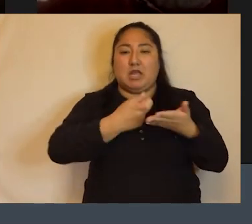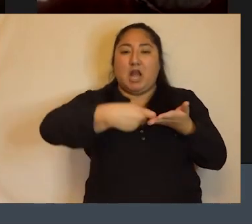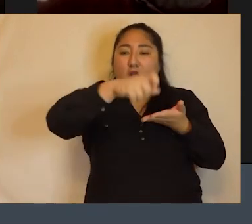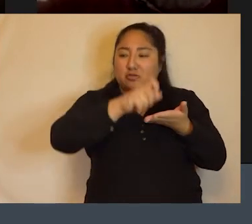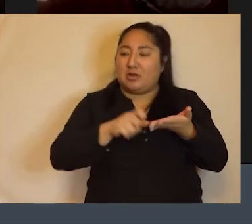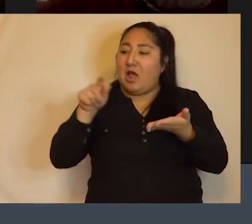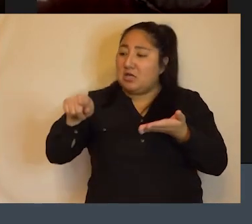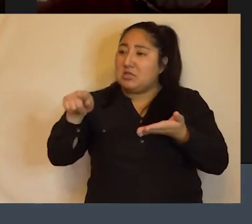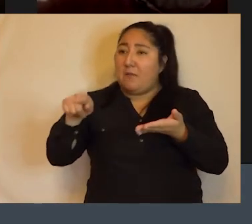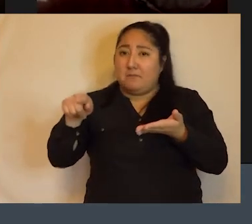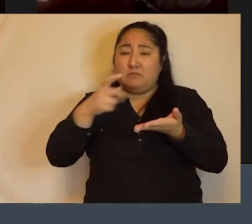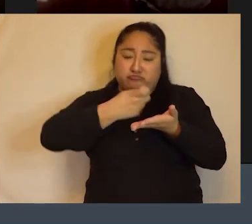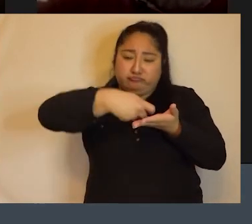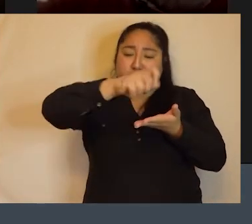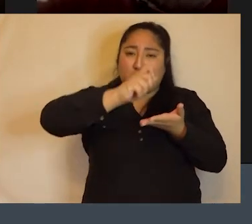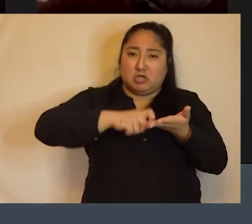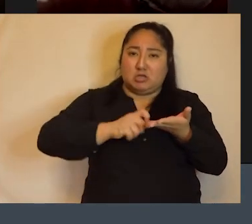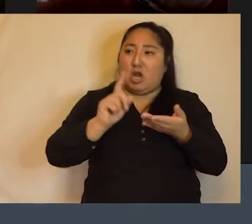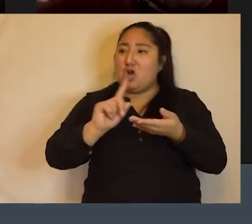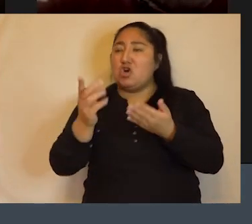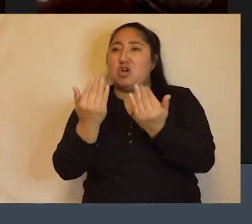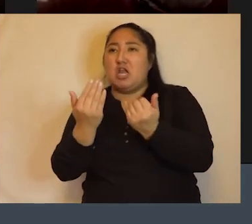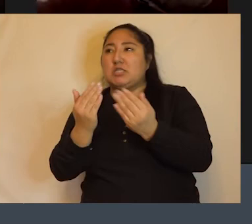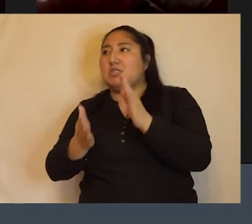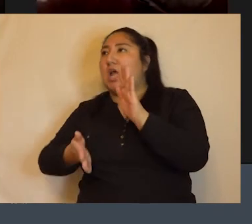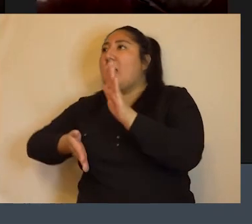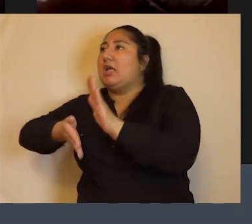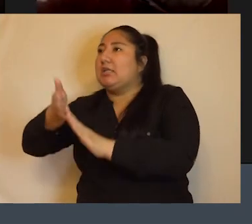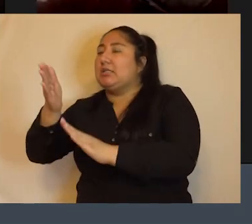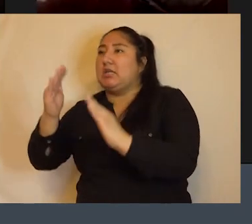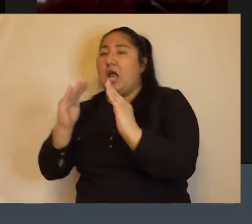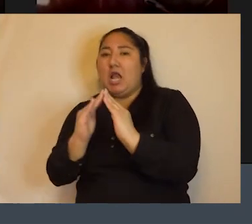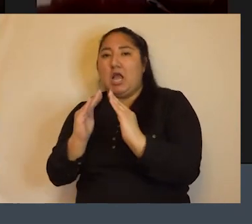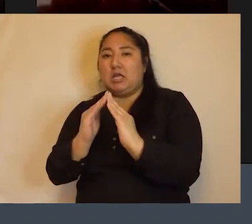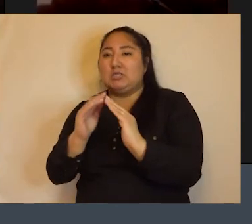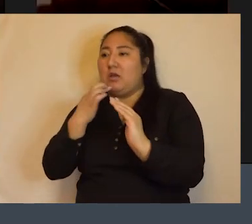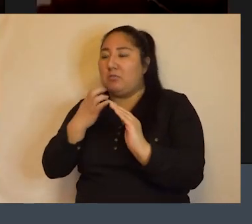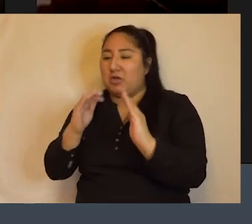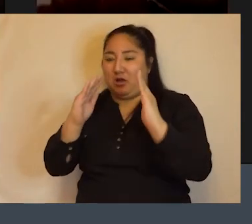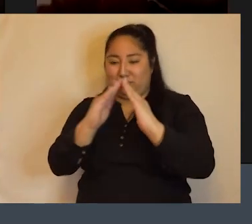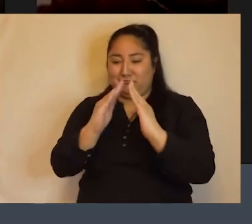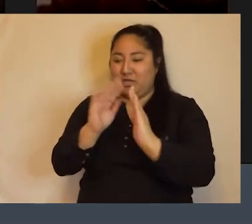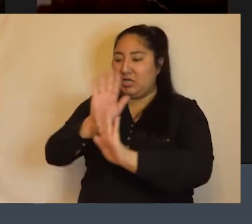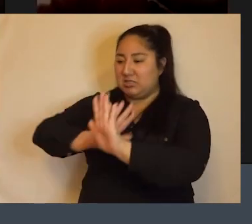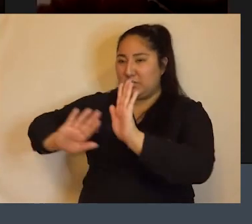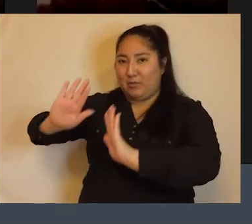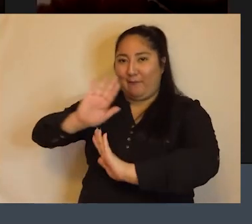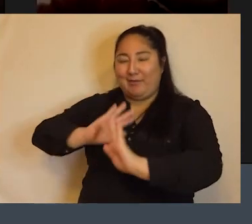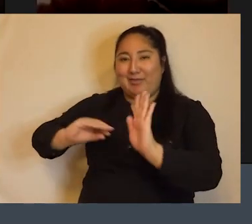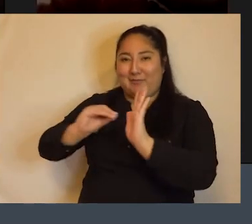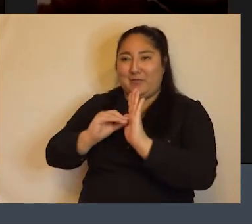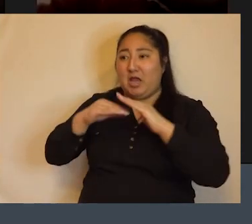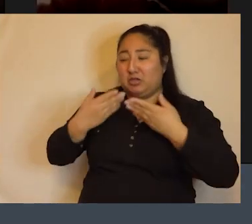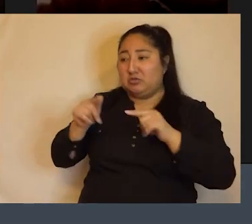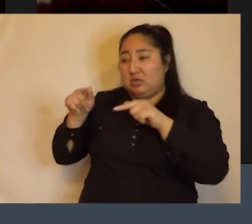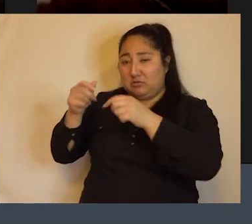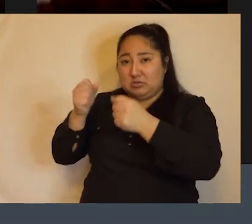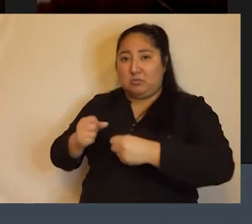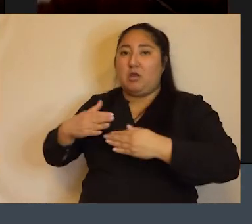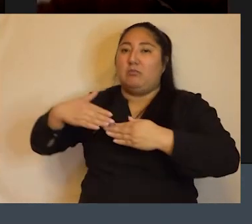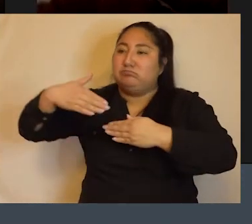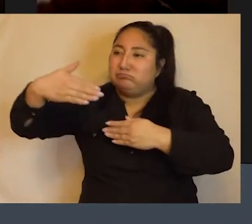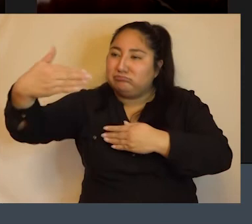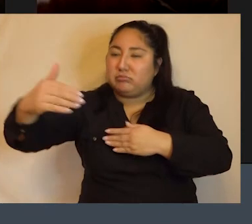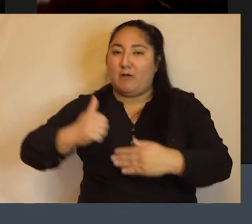empezar a contratar a esas personas que no necesitan irse de la casa, que los cuidamos más, ¿ya? Y entonces de manera que sí